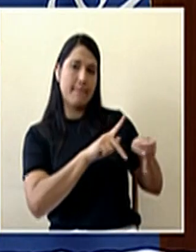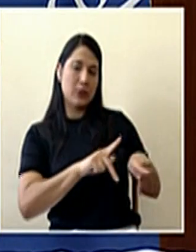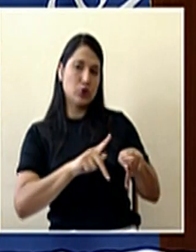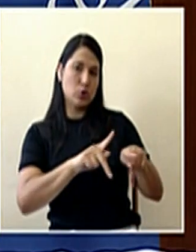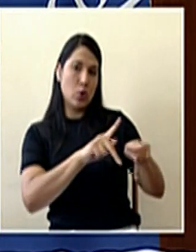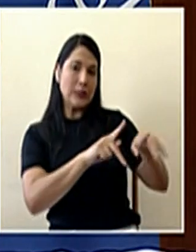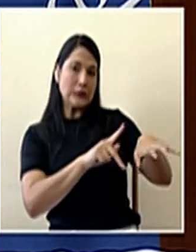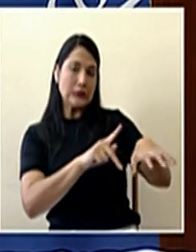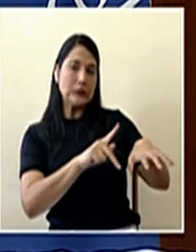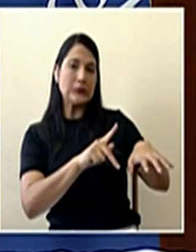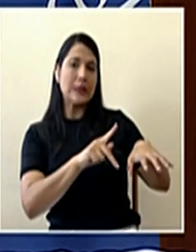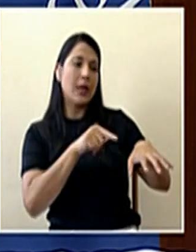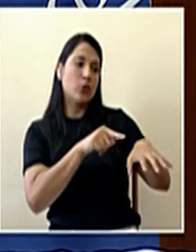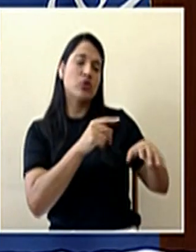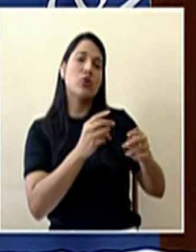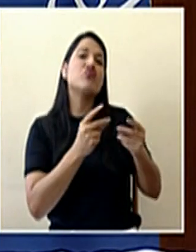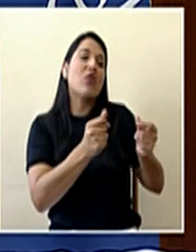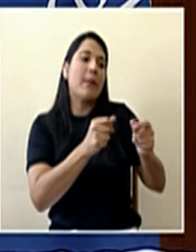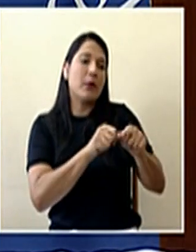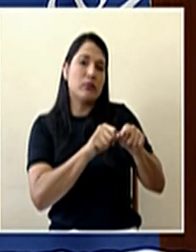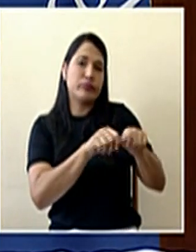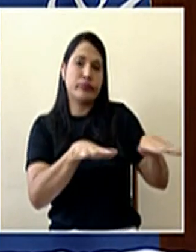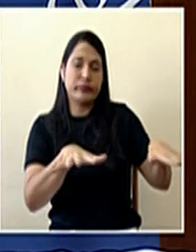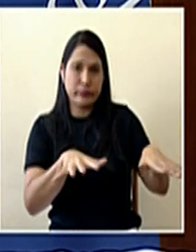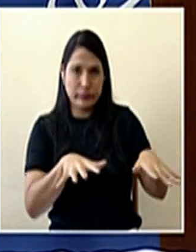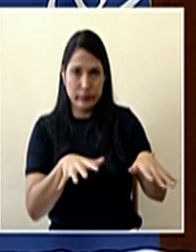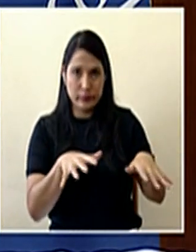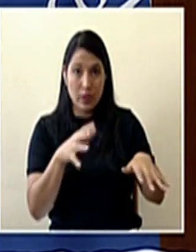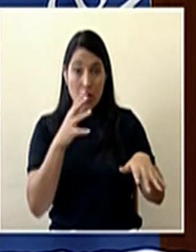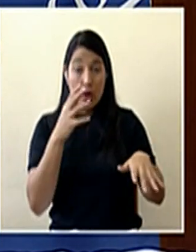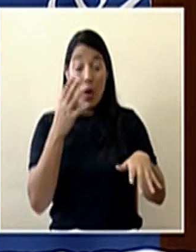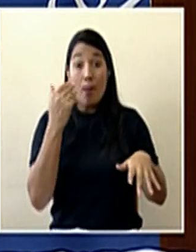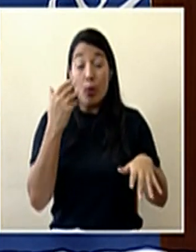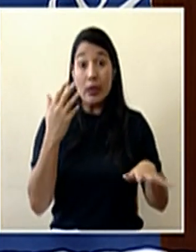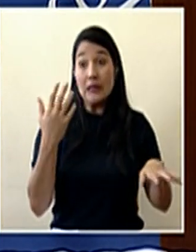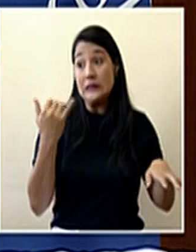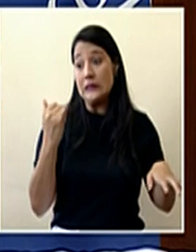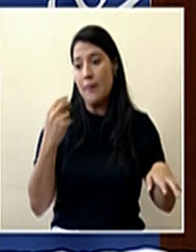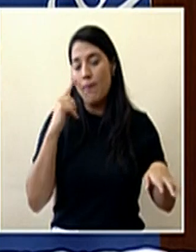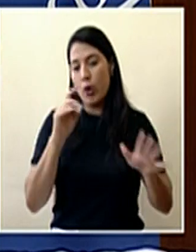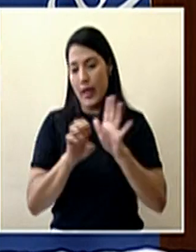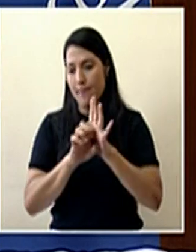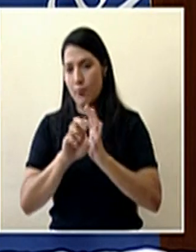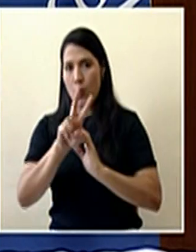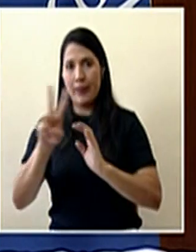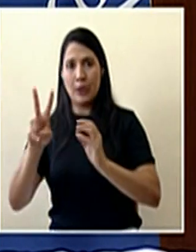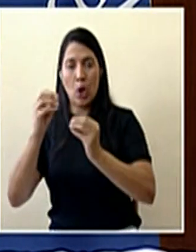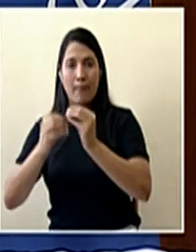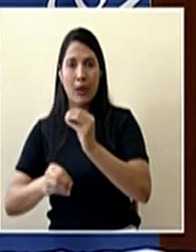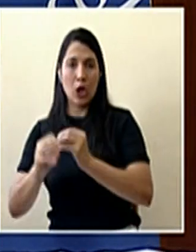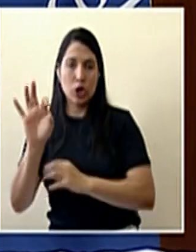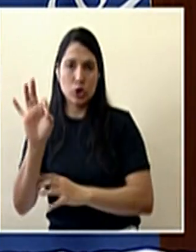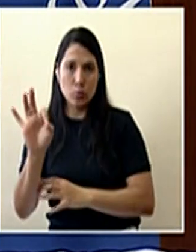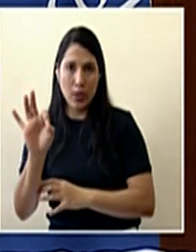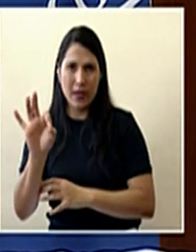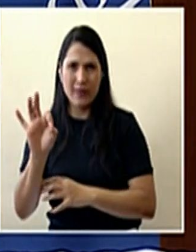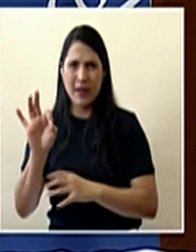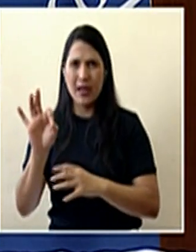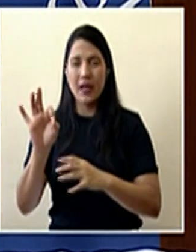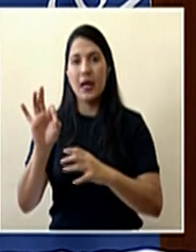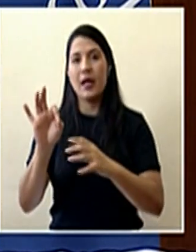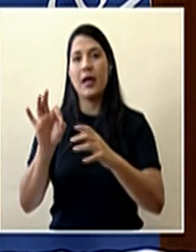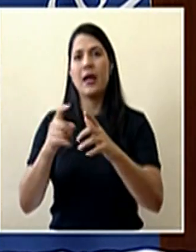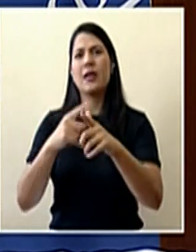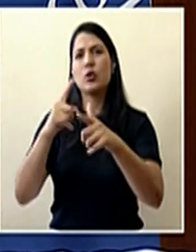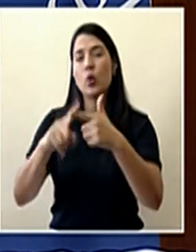engrosa rápidamente el número de casos, porque si les restamos de esos 9, ya estarían a nivel, por ejemplo, de Grecia o Montes